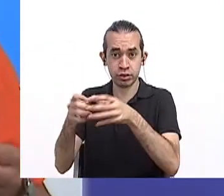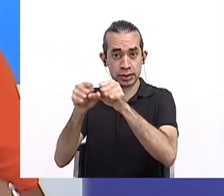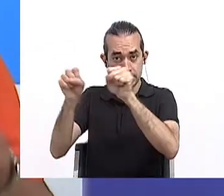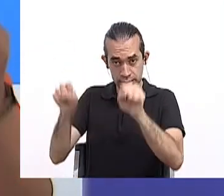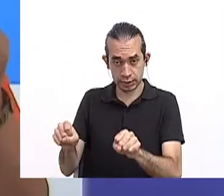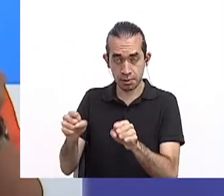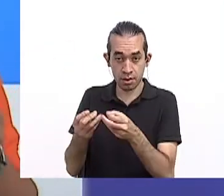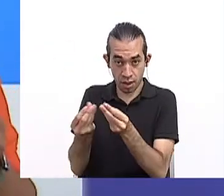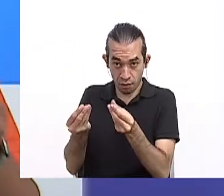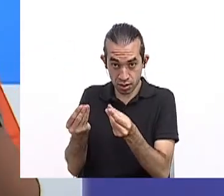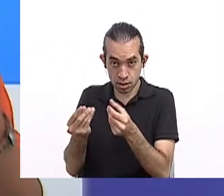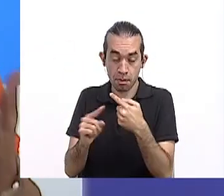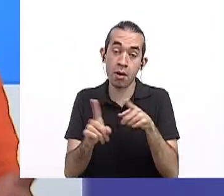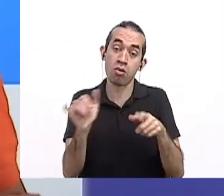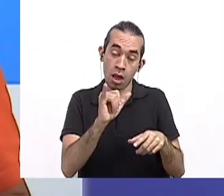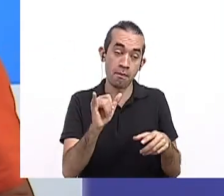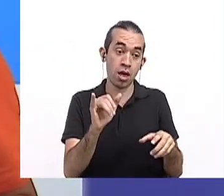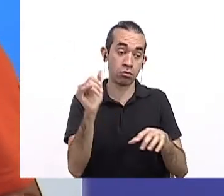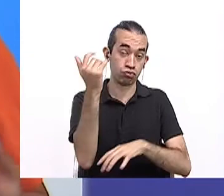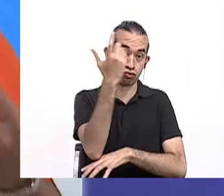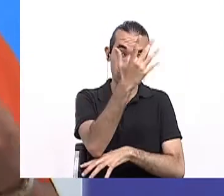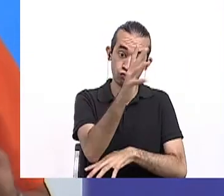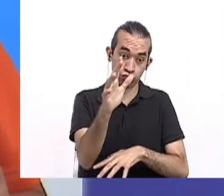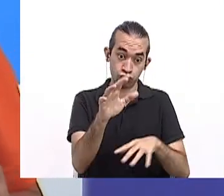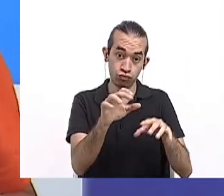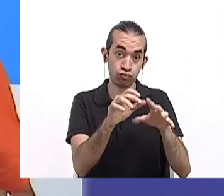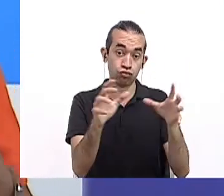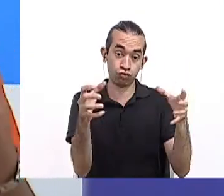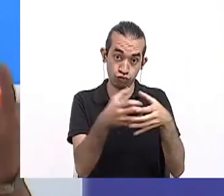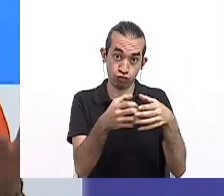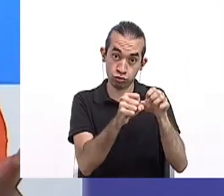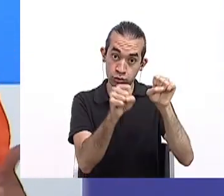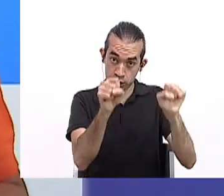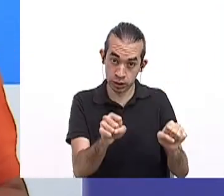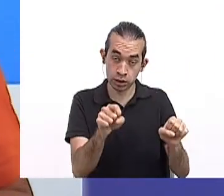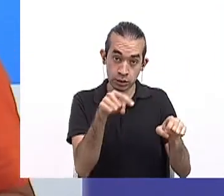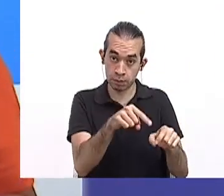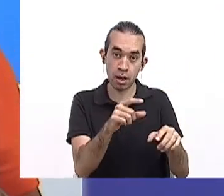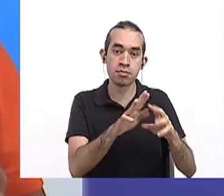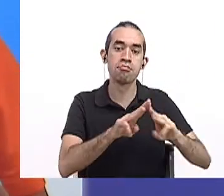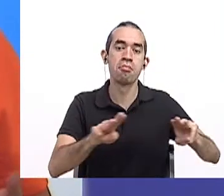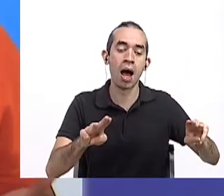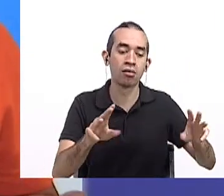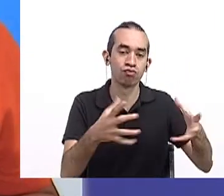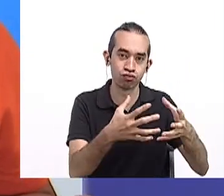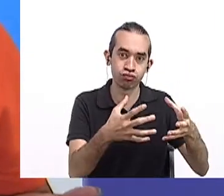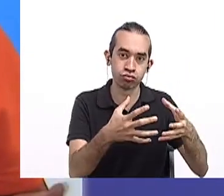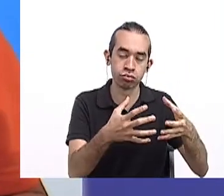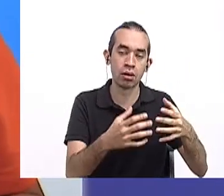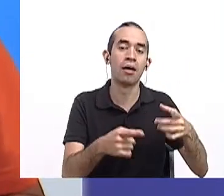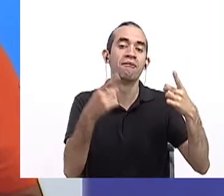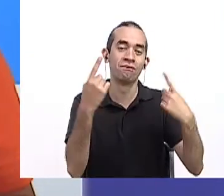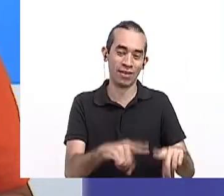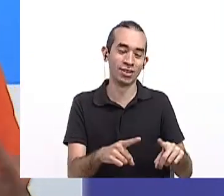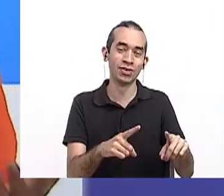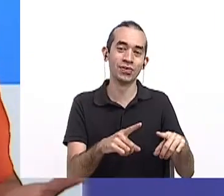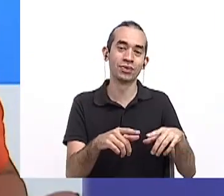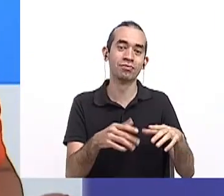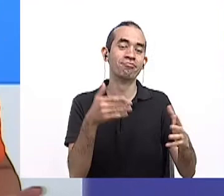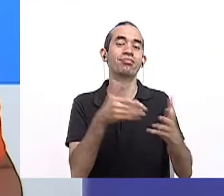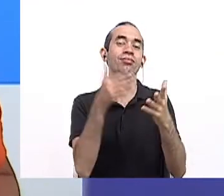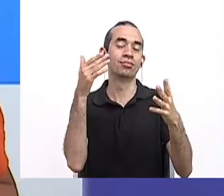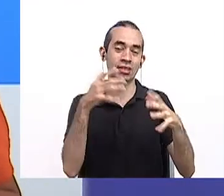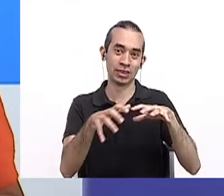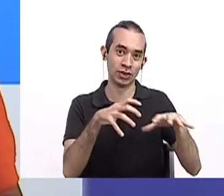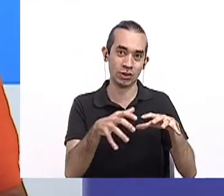sufren igual o inclusive más los efectos de todas estas acciones que nosotros realizamos sin darnos